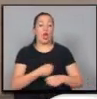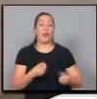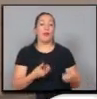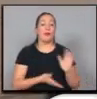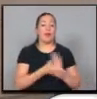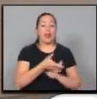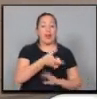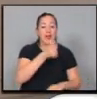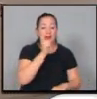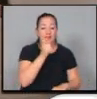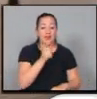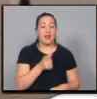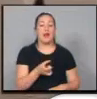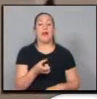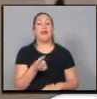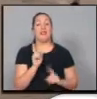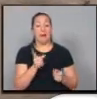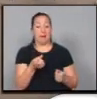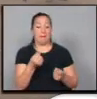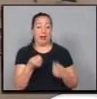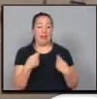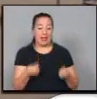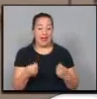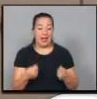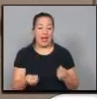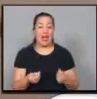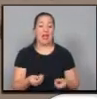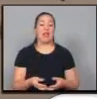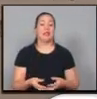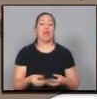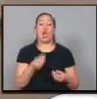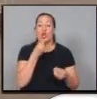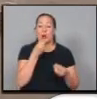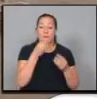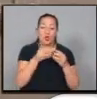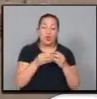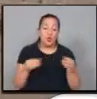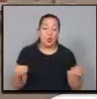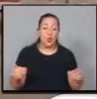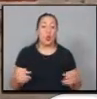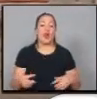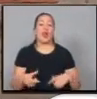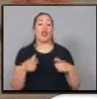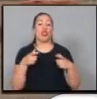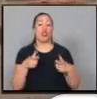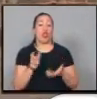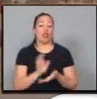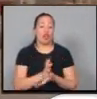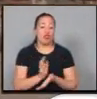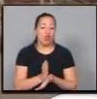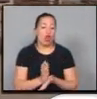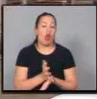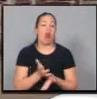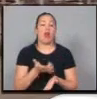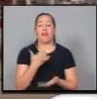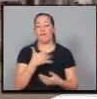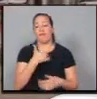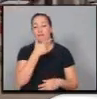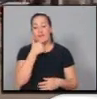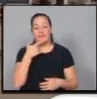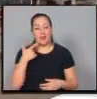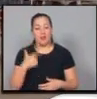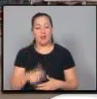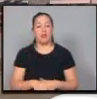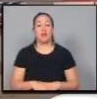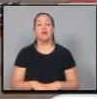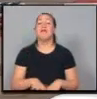unos pesos de menos, ¿no? También. Gastas mucho. Churros. Unos churros, una tortita de chocolate. Ahí, ¿no? Está bueno,